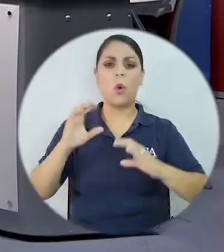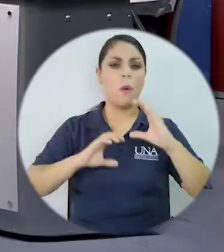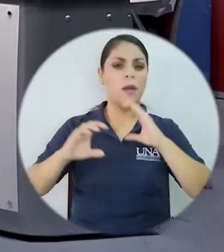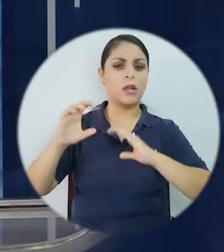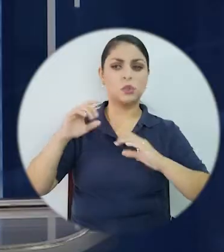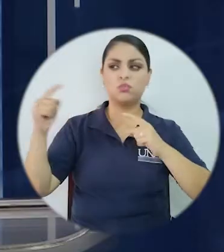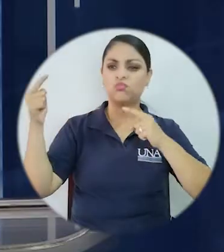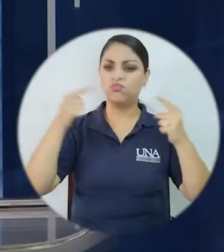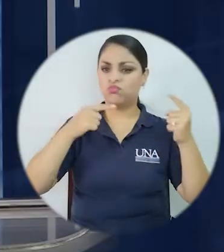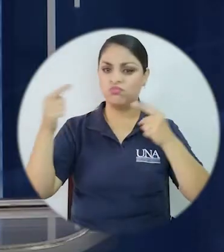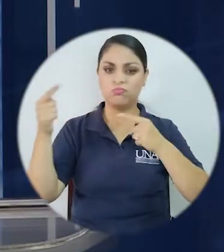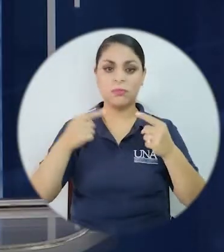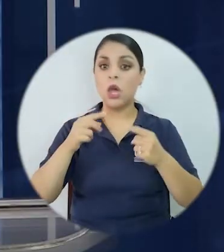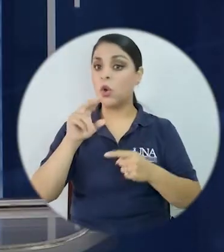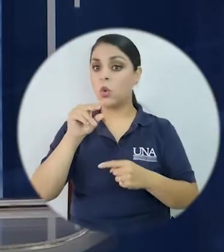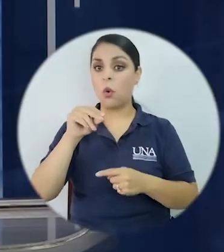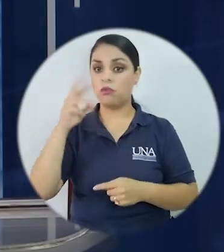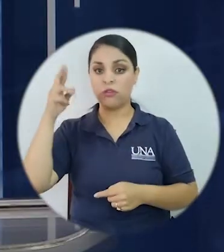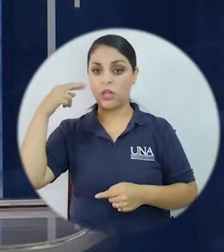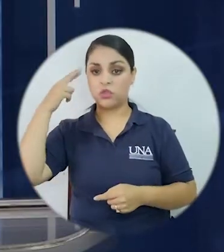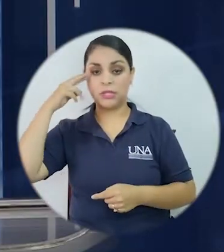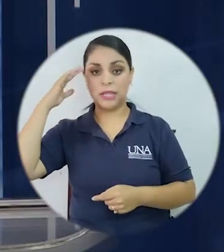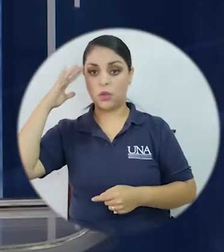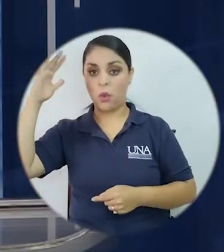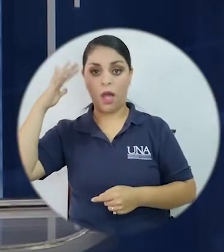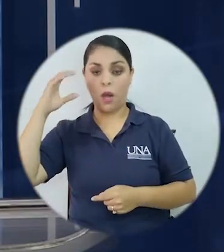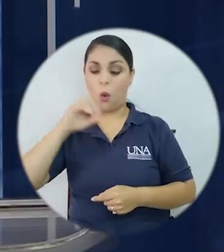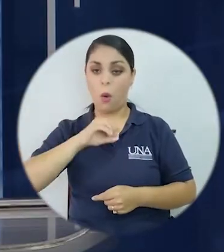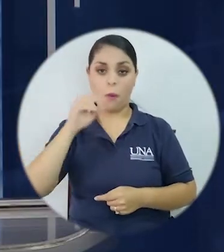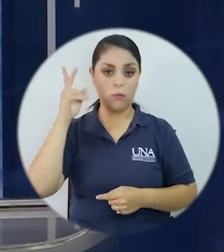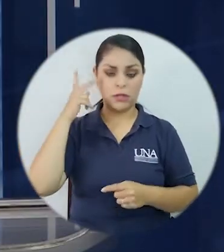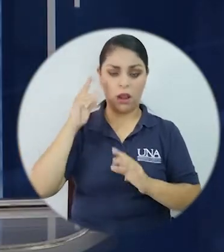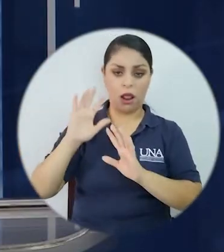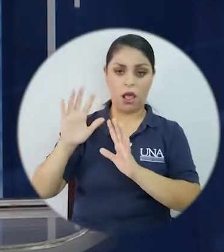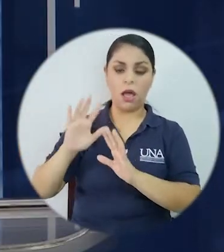de comercio, no eran razones ni ideológicas ni políticas.